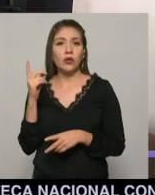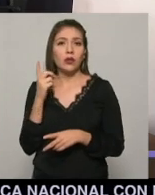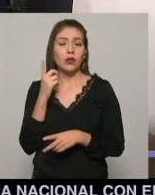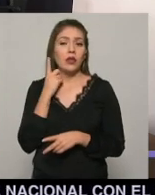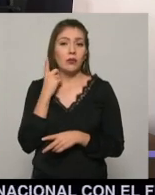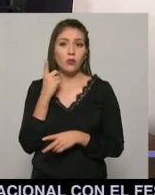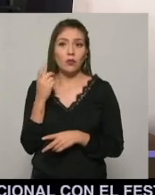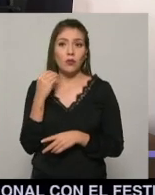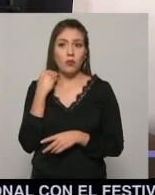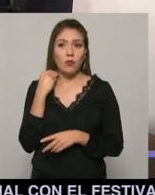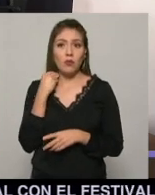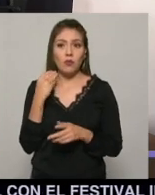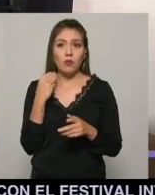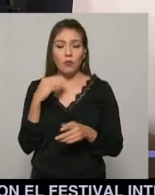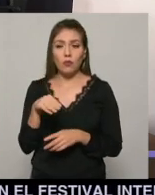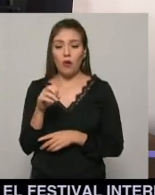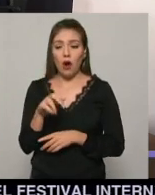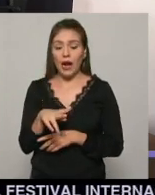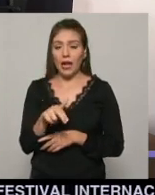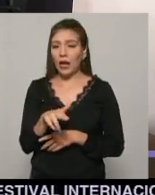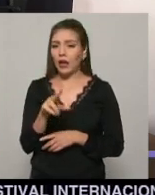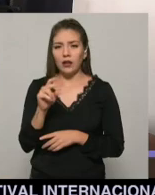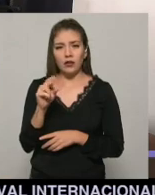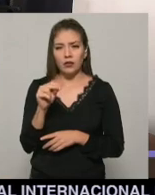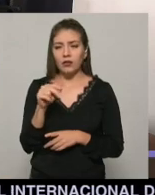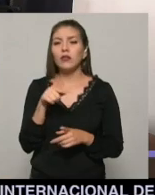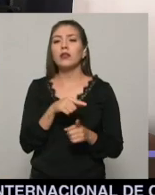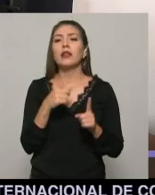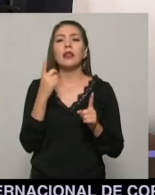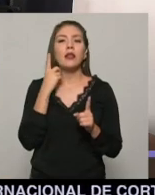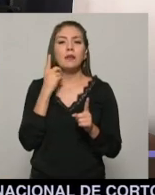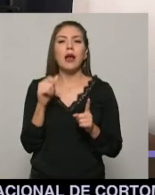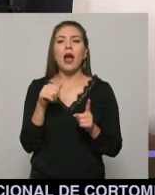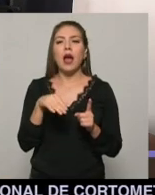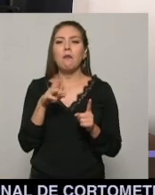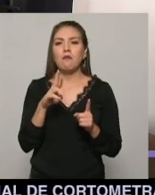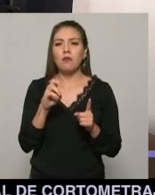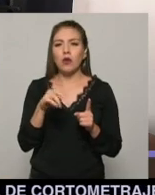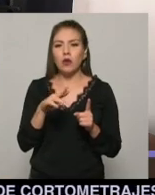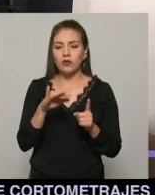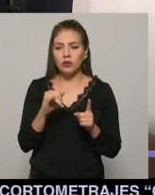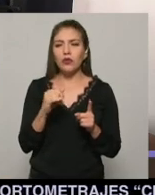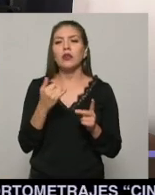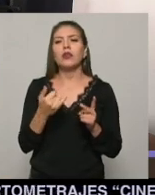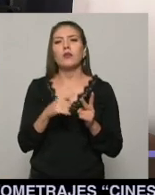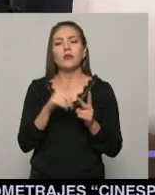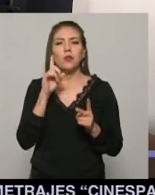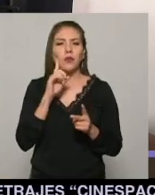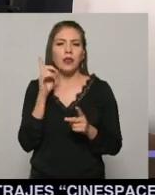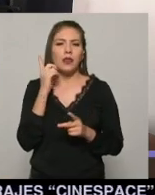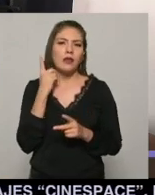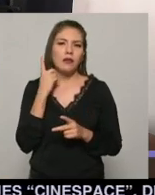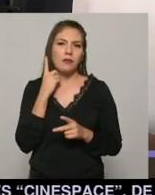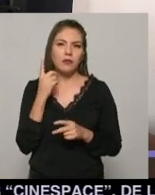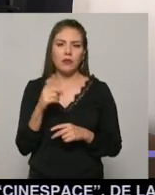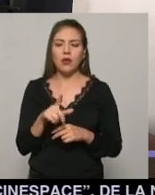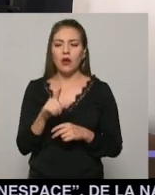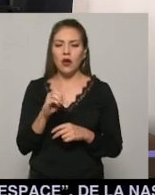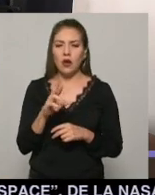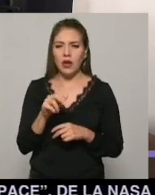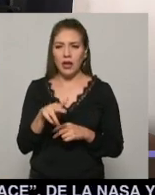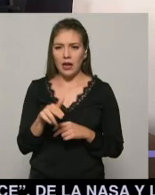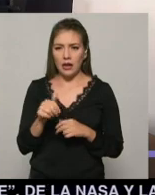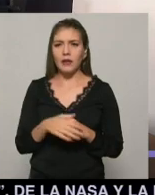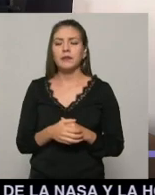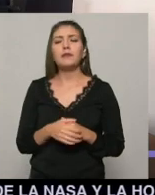el diputado es Ambrosio Gachuz. Sí, claro, Y la porque- diputada Marta Olivia García. Porque al interior de Morena, evidentemente, hay muchísimas personas que están trabajando a